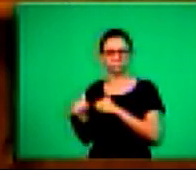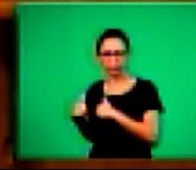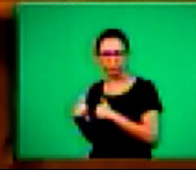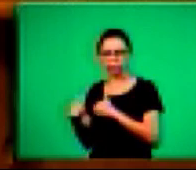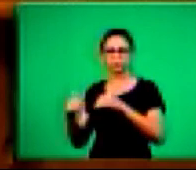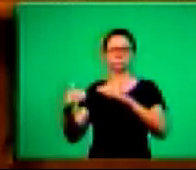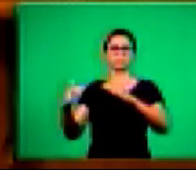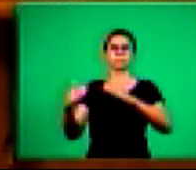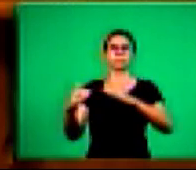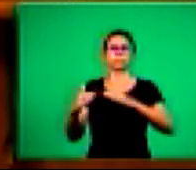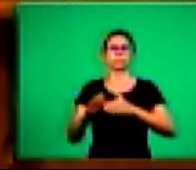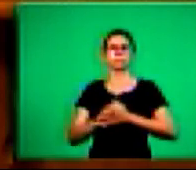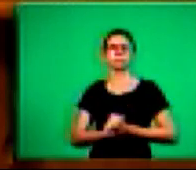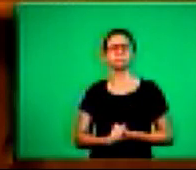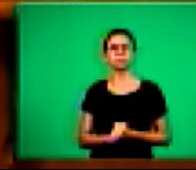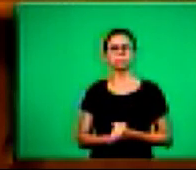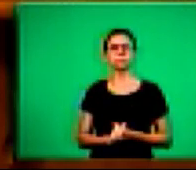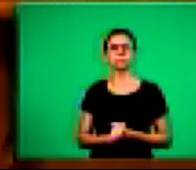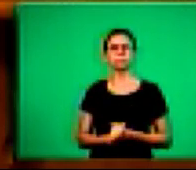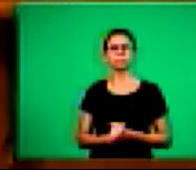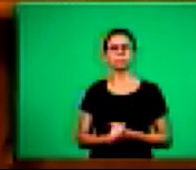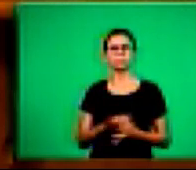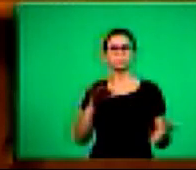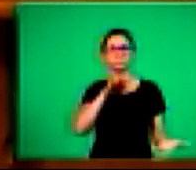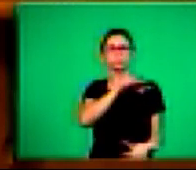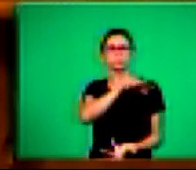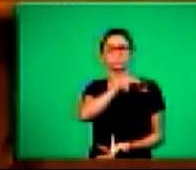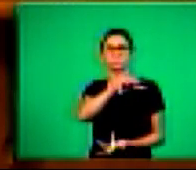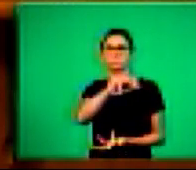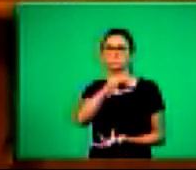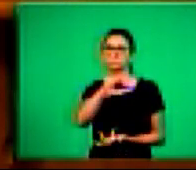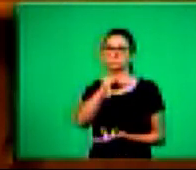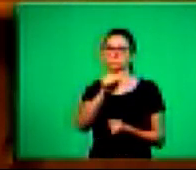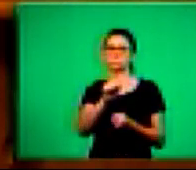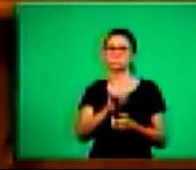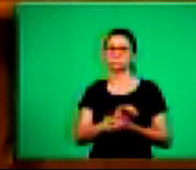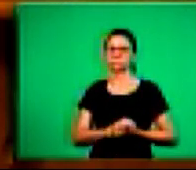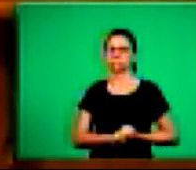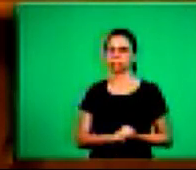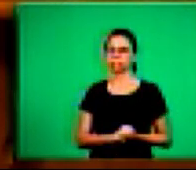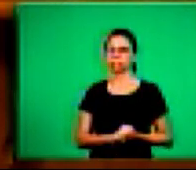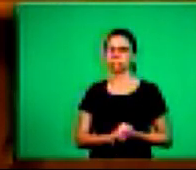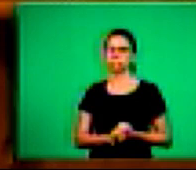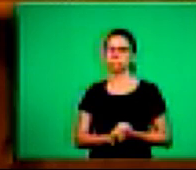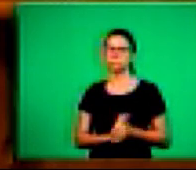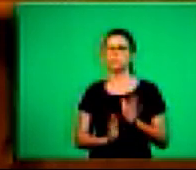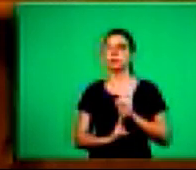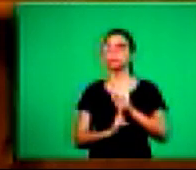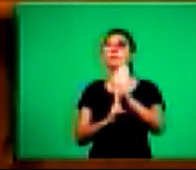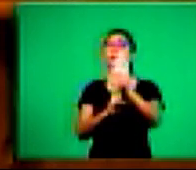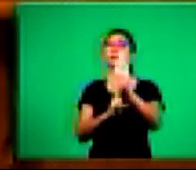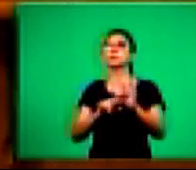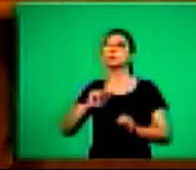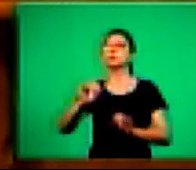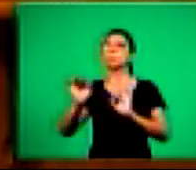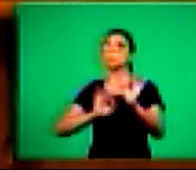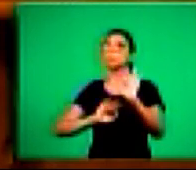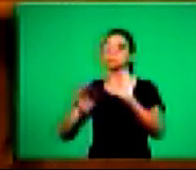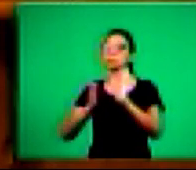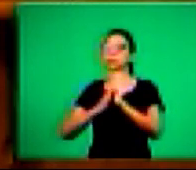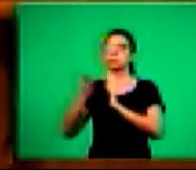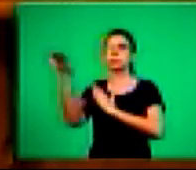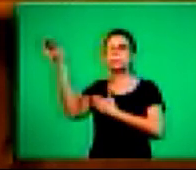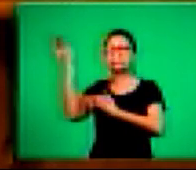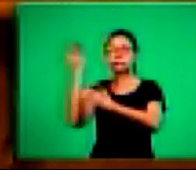en el mundo como representante de un proyecto de la eternidad